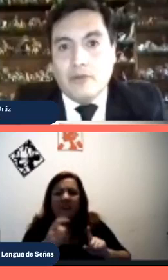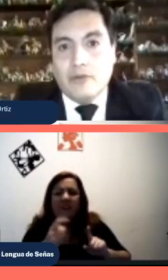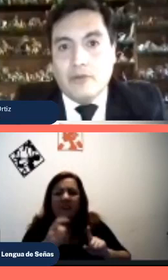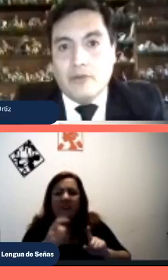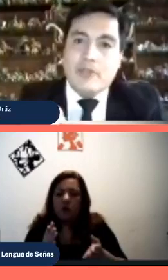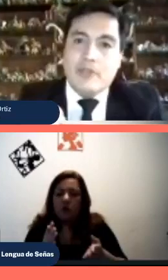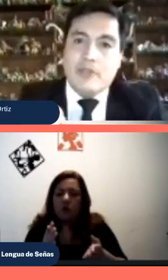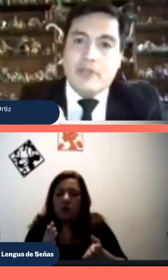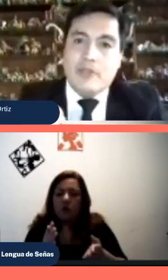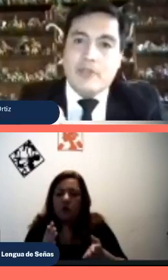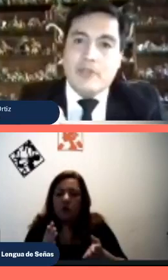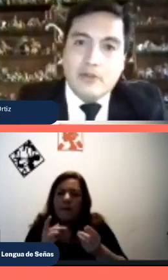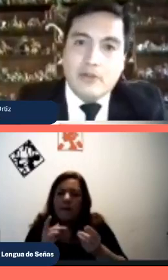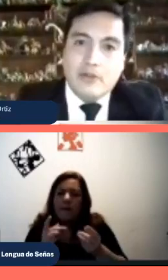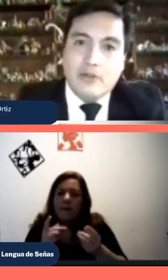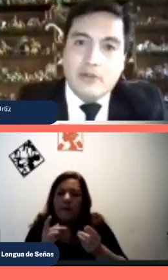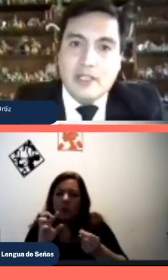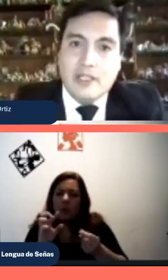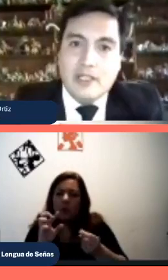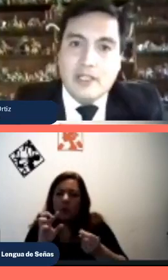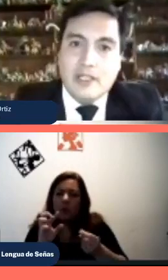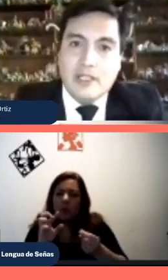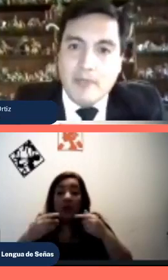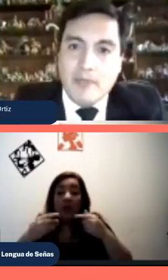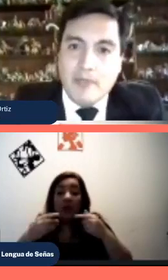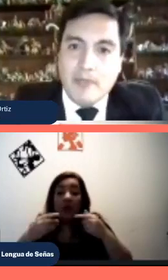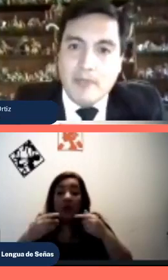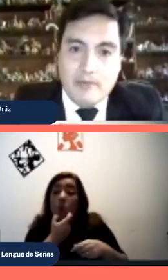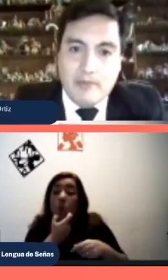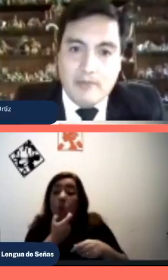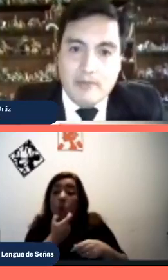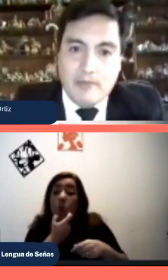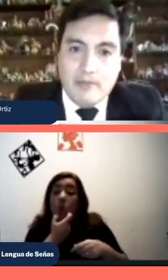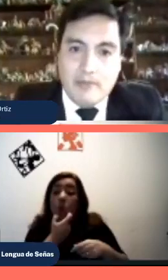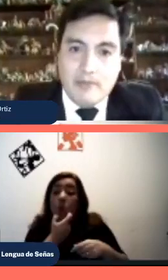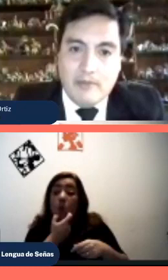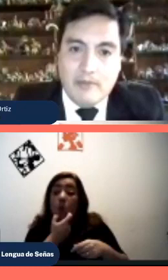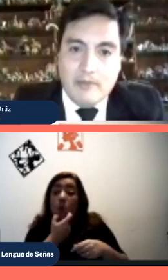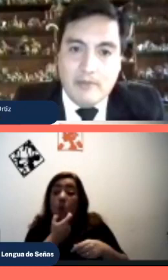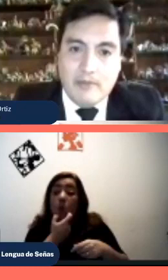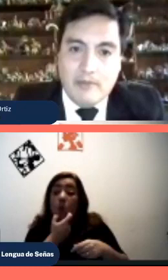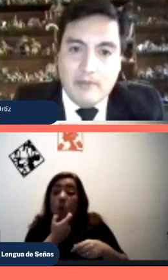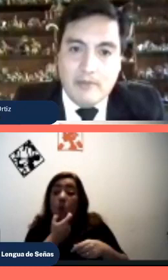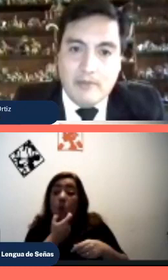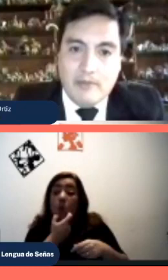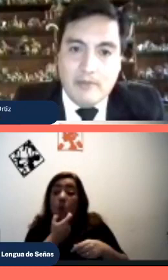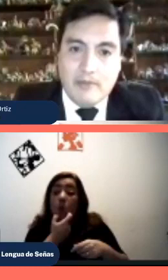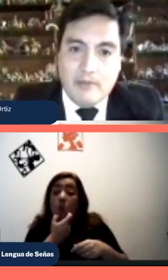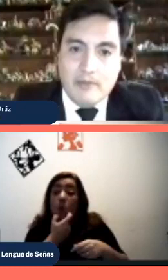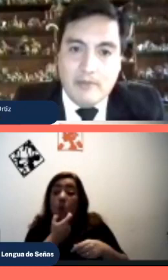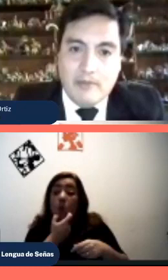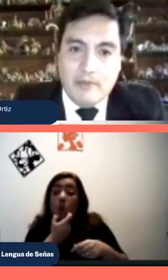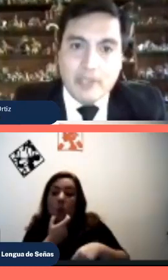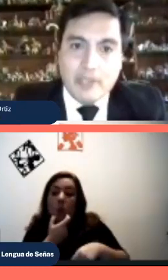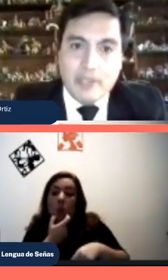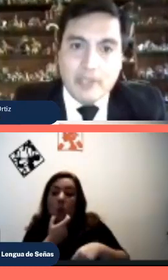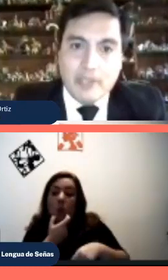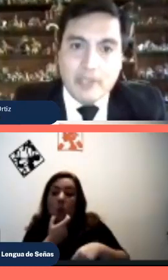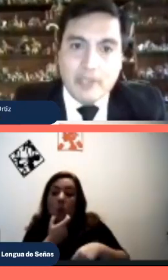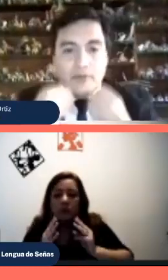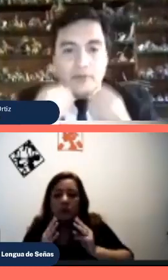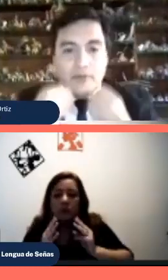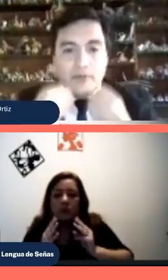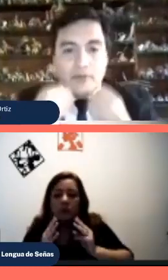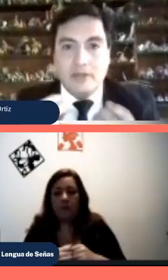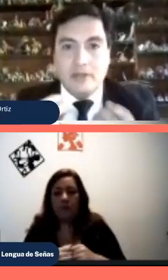son proyecciones óseas que tiene el pico de este animal. No son dientes propiamente tal, sino que